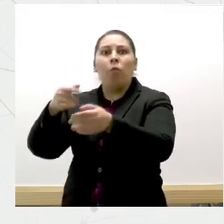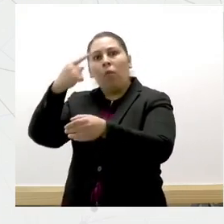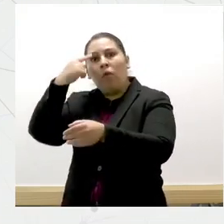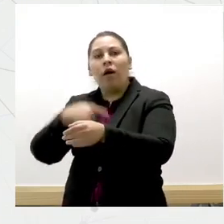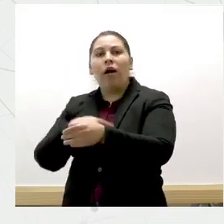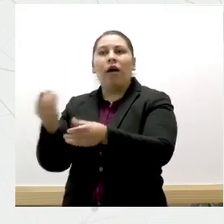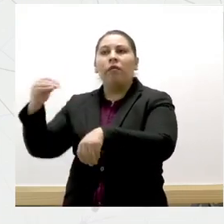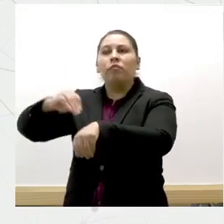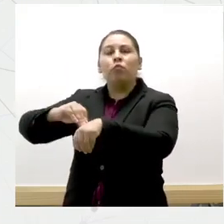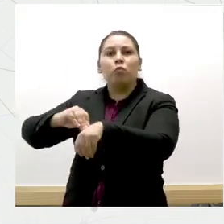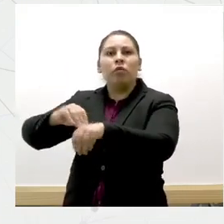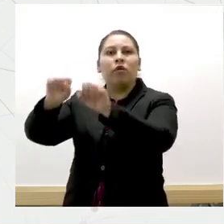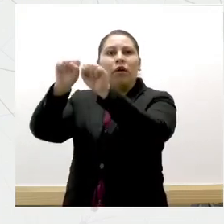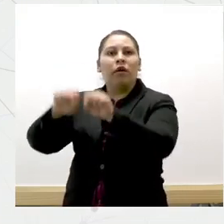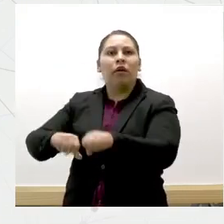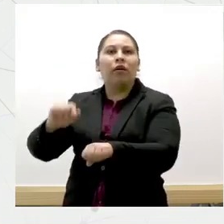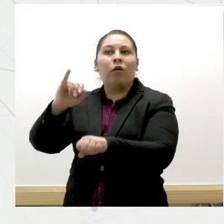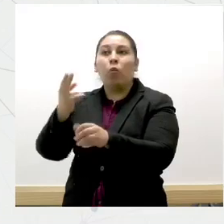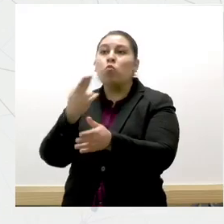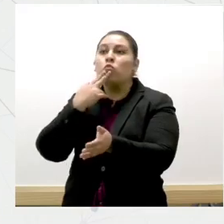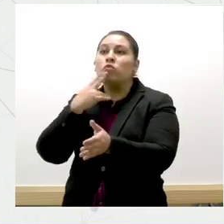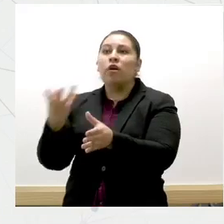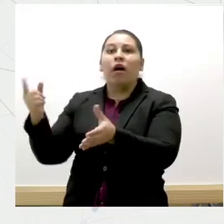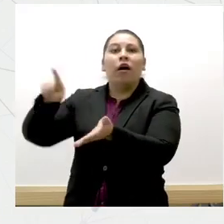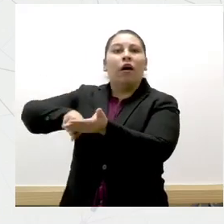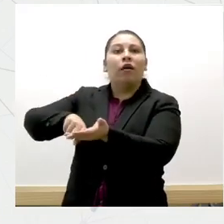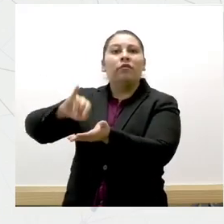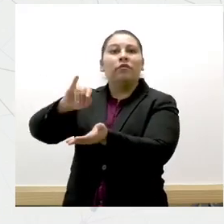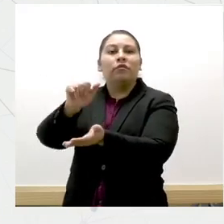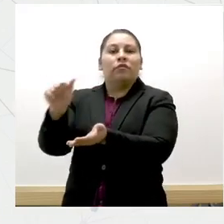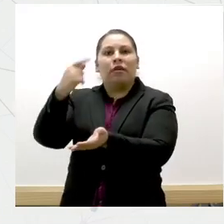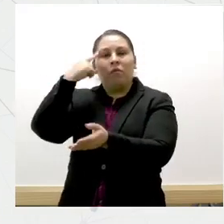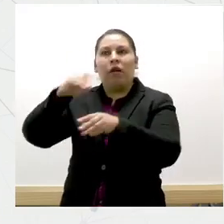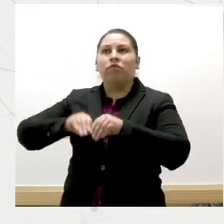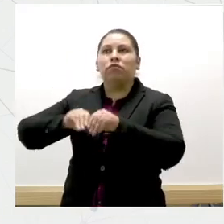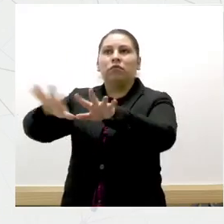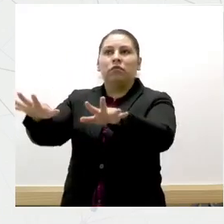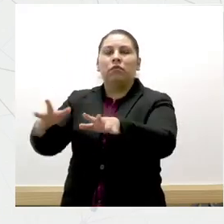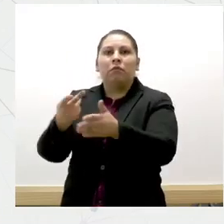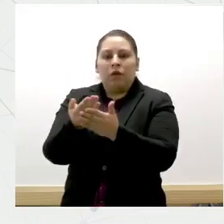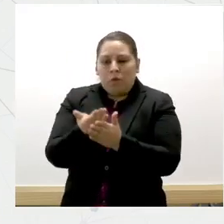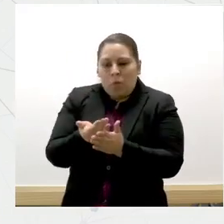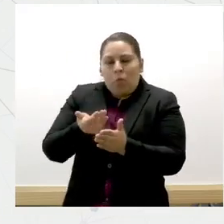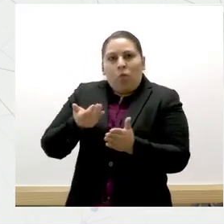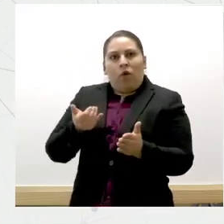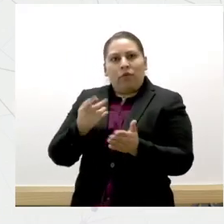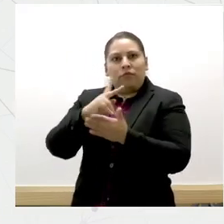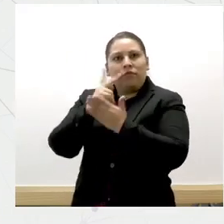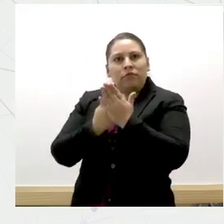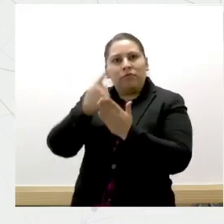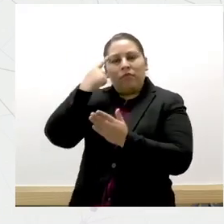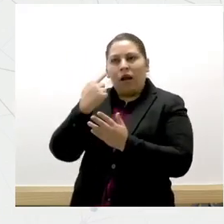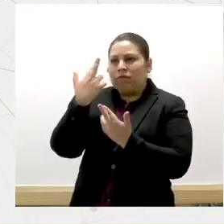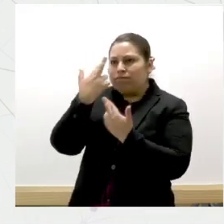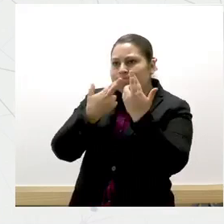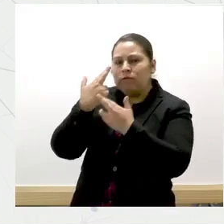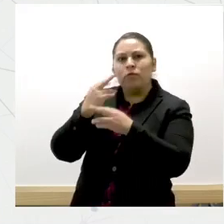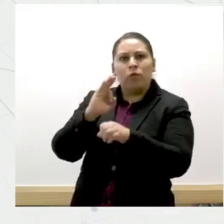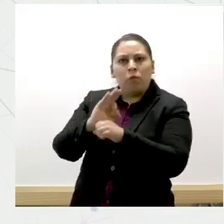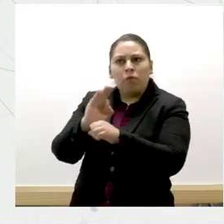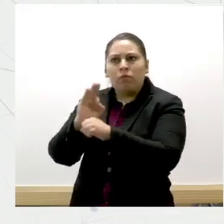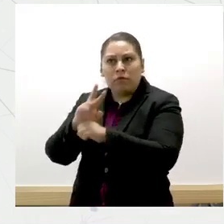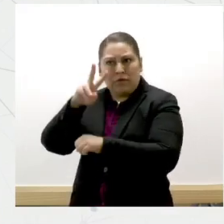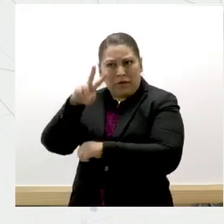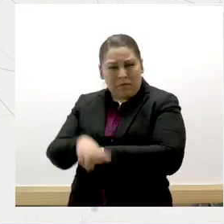gobernanza que dice, oiga, este es nuestro modelo y así va a ser como lo vamos a supervisar, cómo lo vamos a llevar a cabo, ¿no? Porque aun